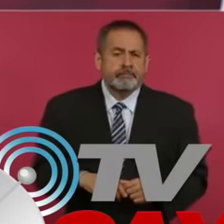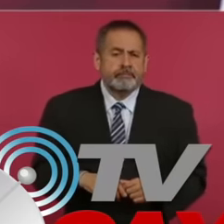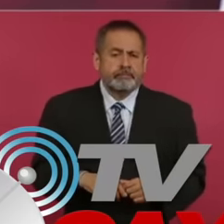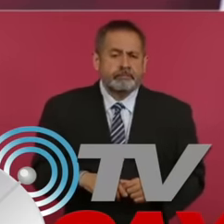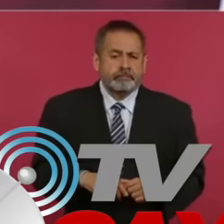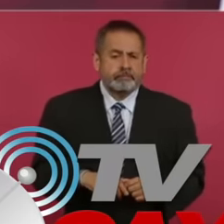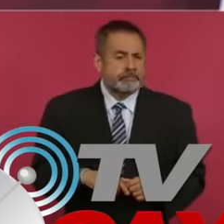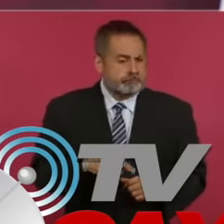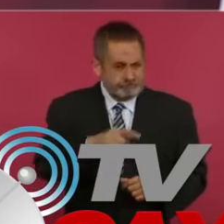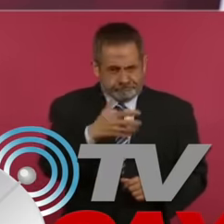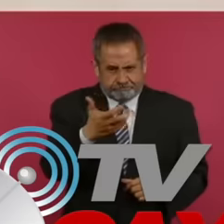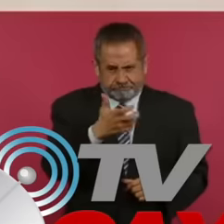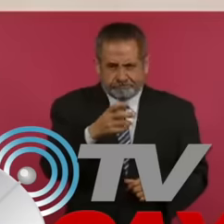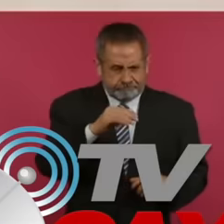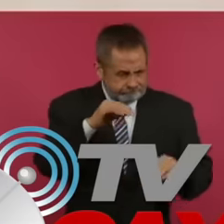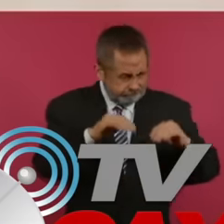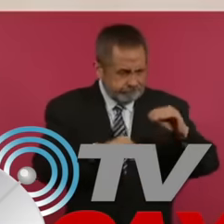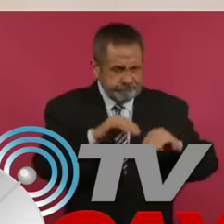llevan a cabo